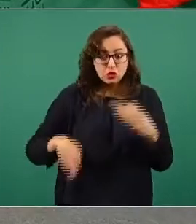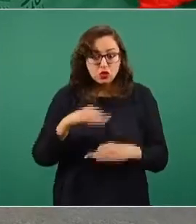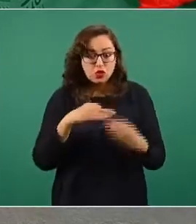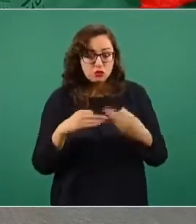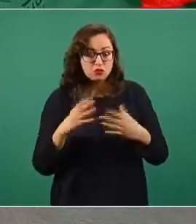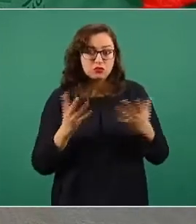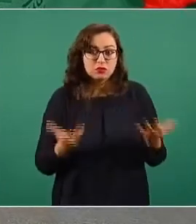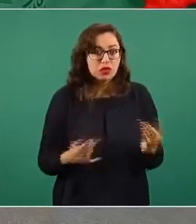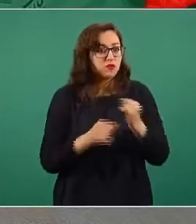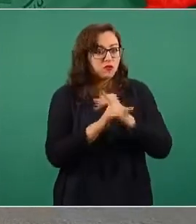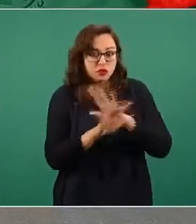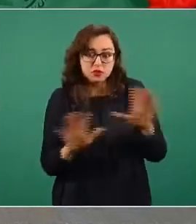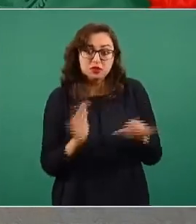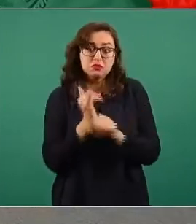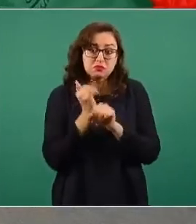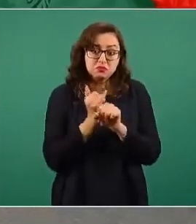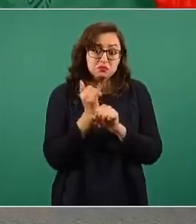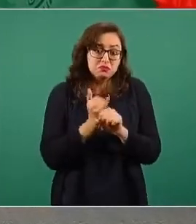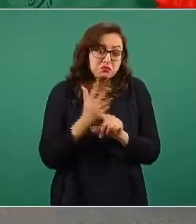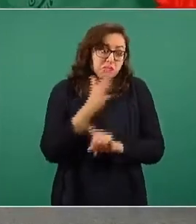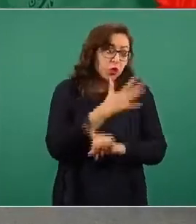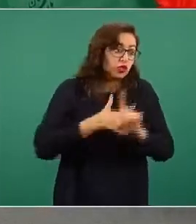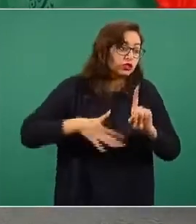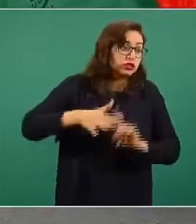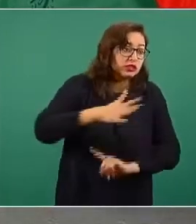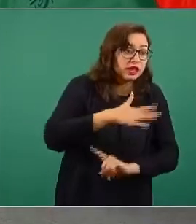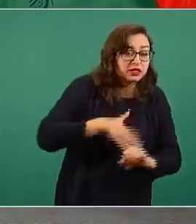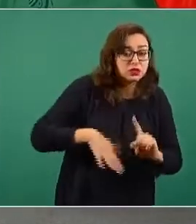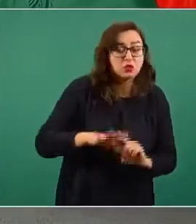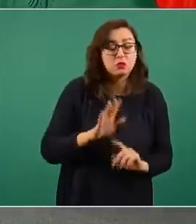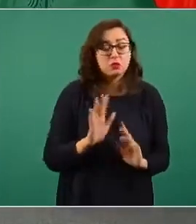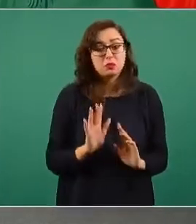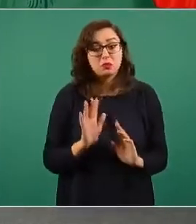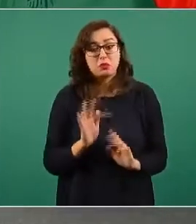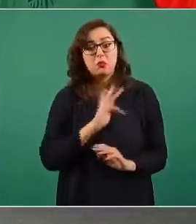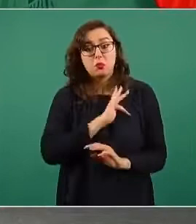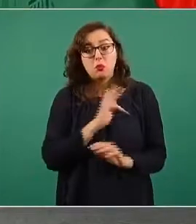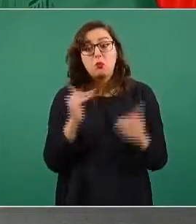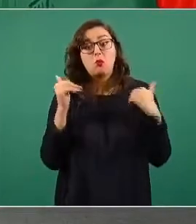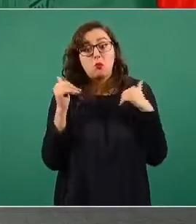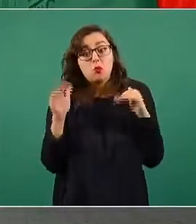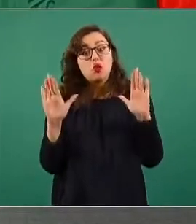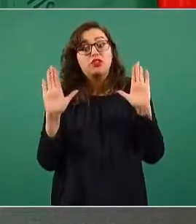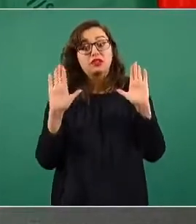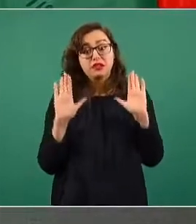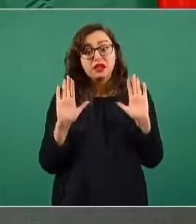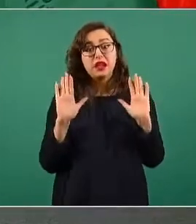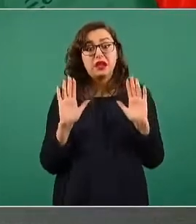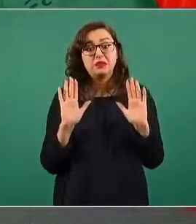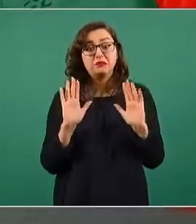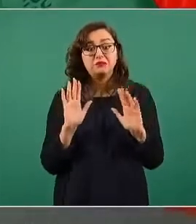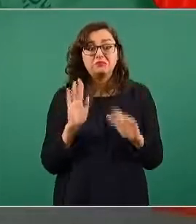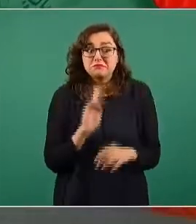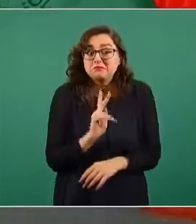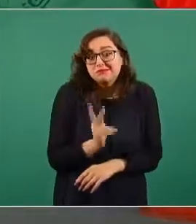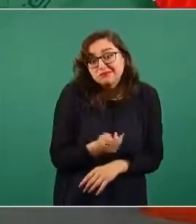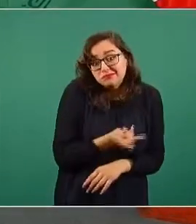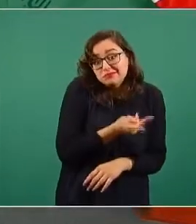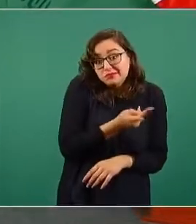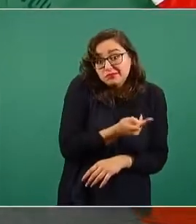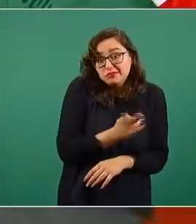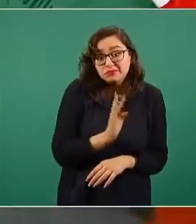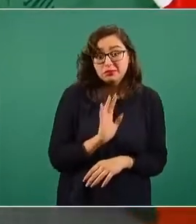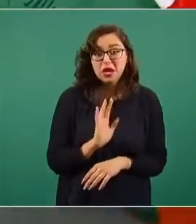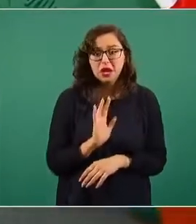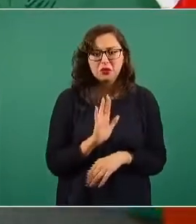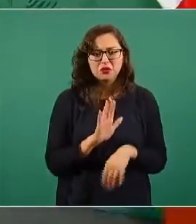O sea, hay muchos temas que están alrededor de esta situación, pero sí podríamos nosotros, cuando menos, hacer